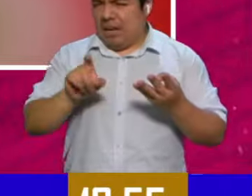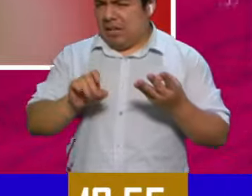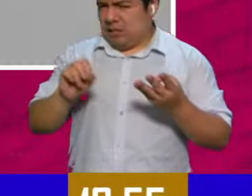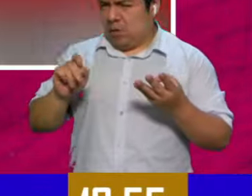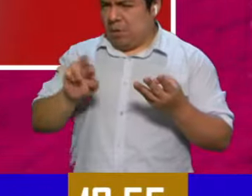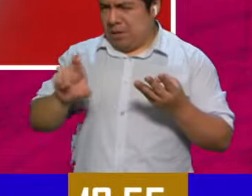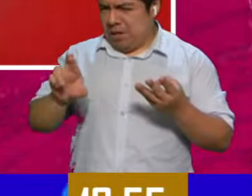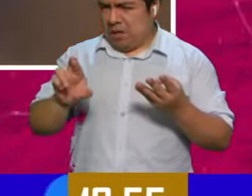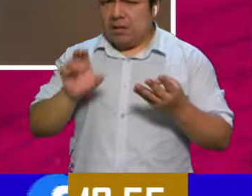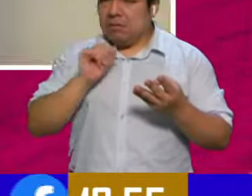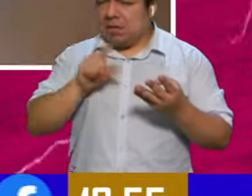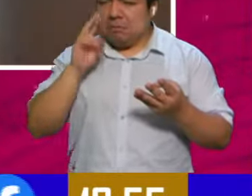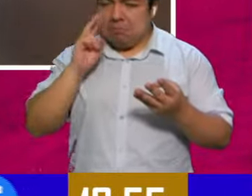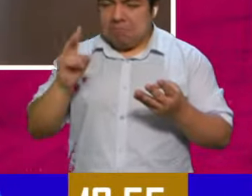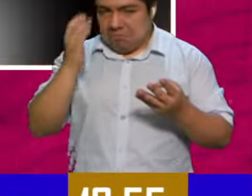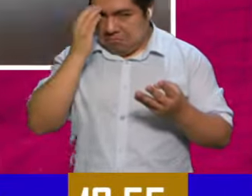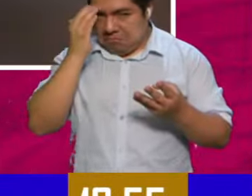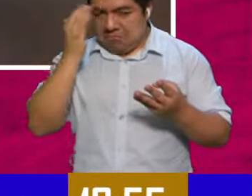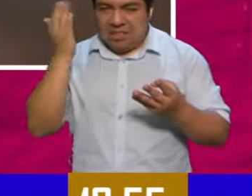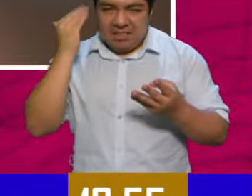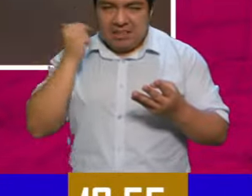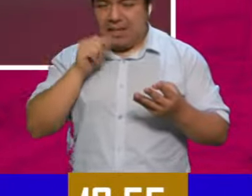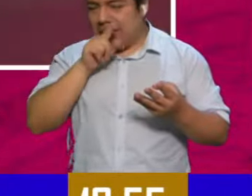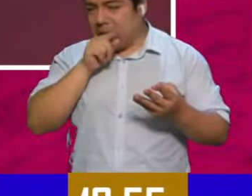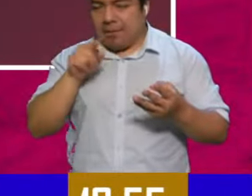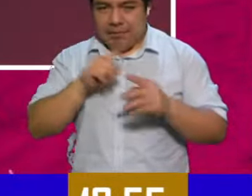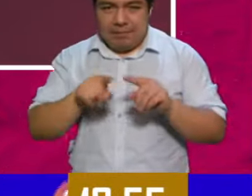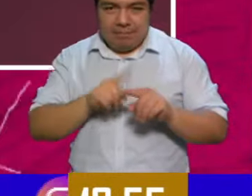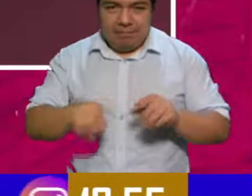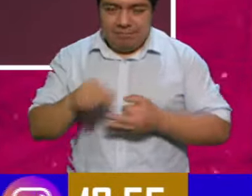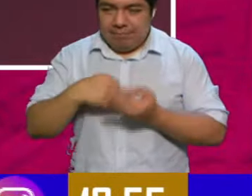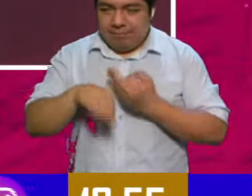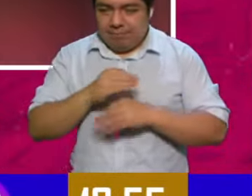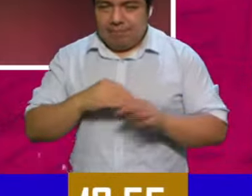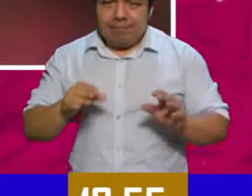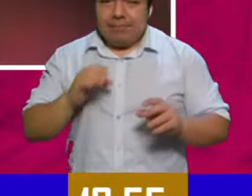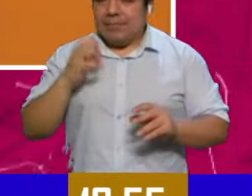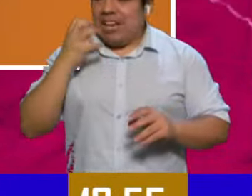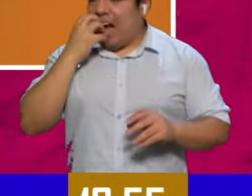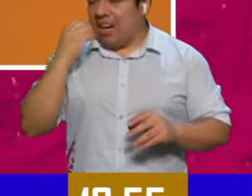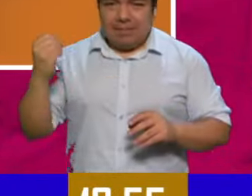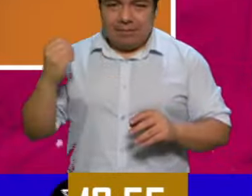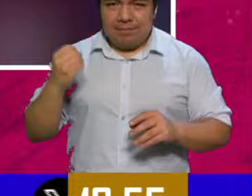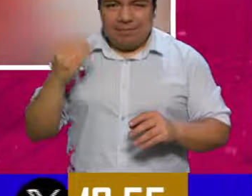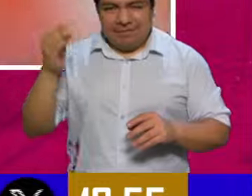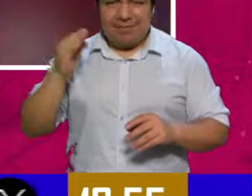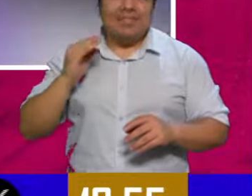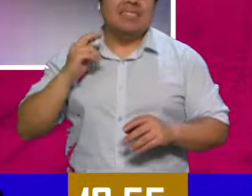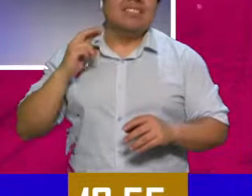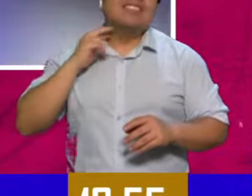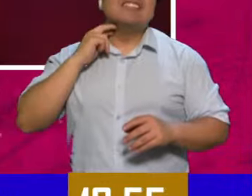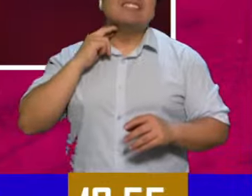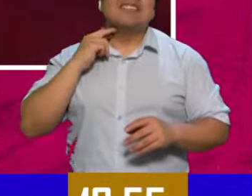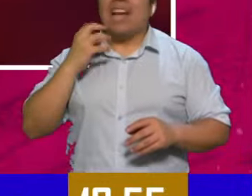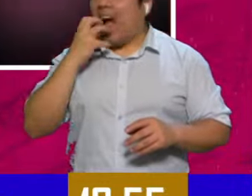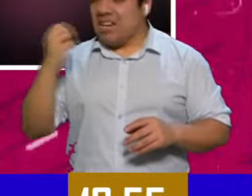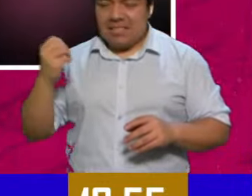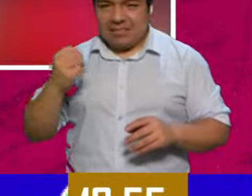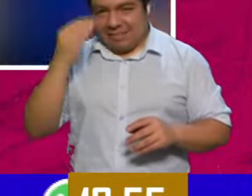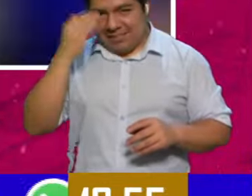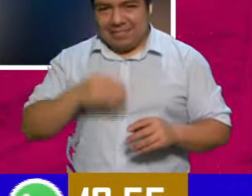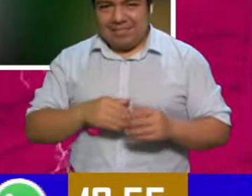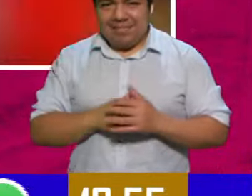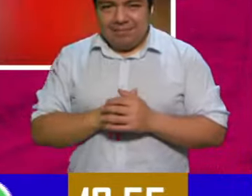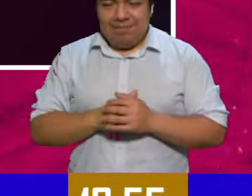Cooper, eso lo he visto. Que pisaban pollitos. Exacto. No, así se pasaba. Sí, Osborne, que le mordió la cabeza a un murciélago.